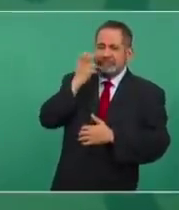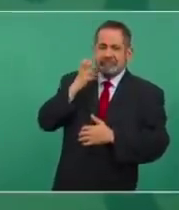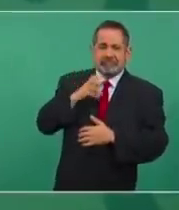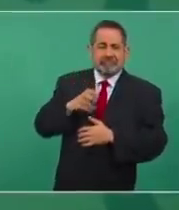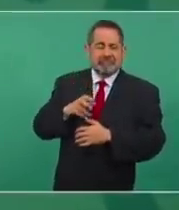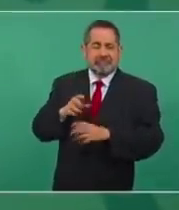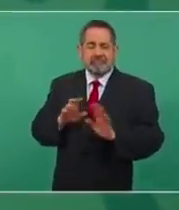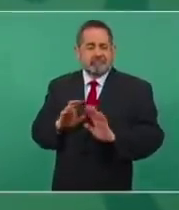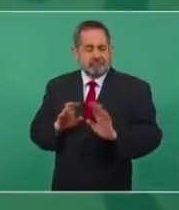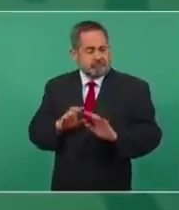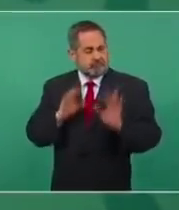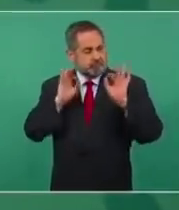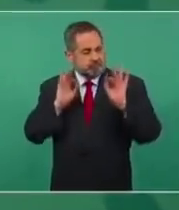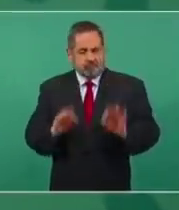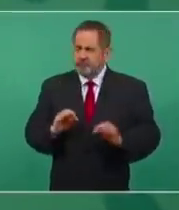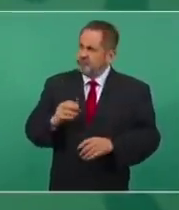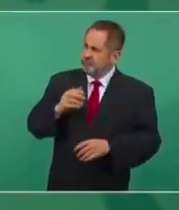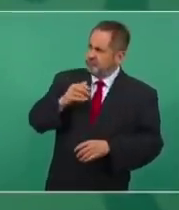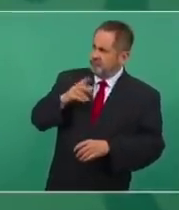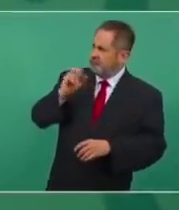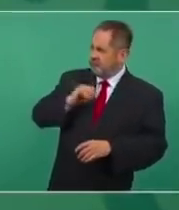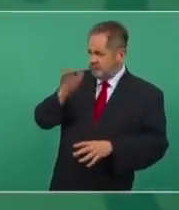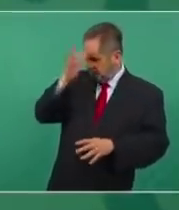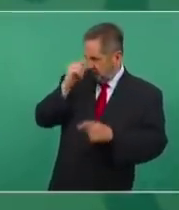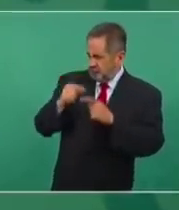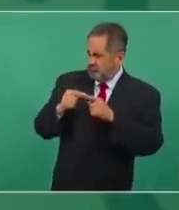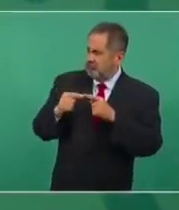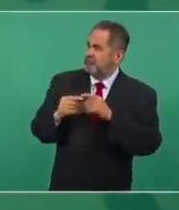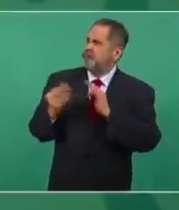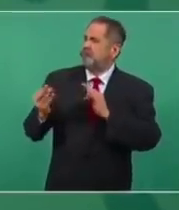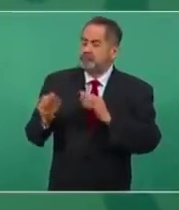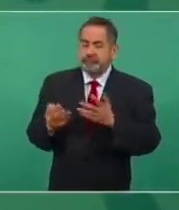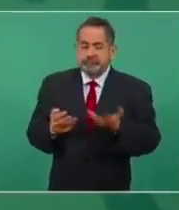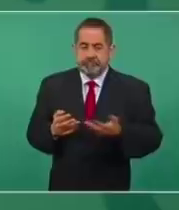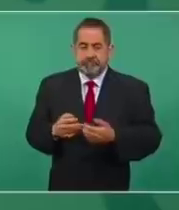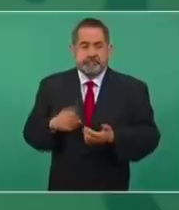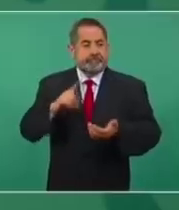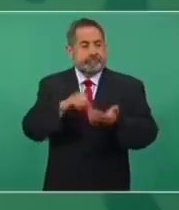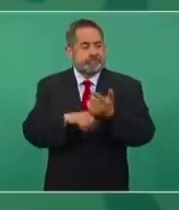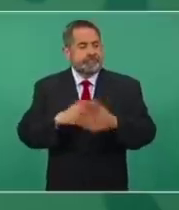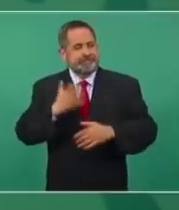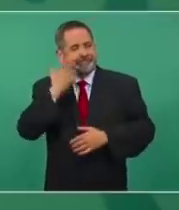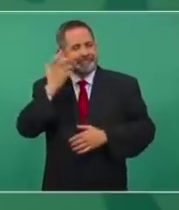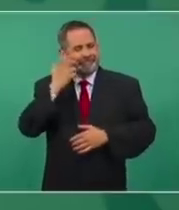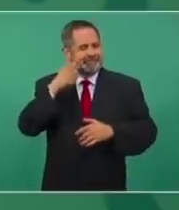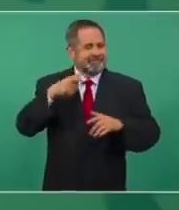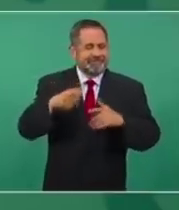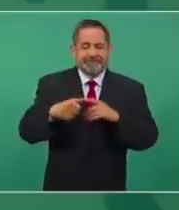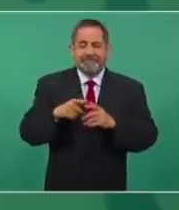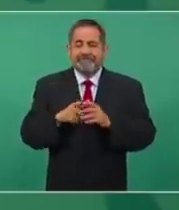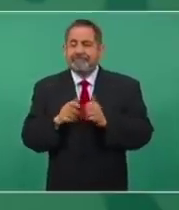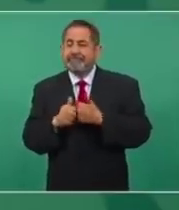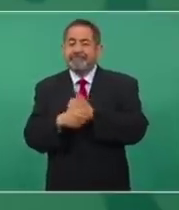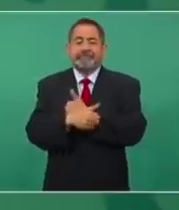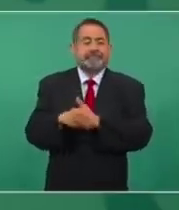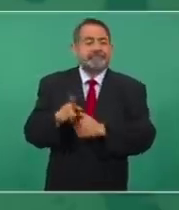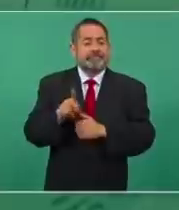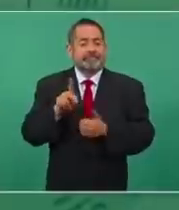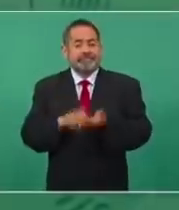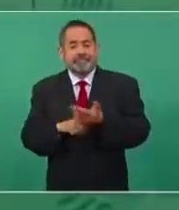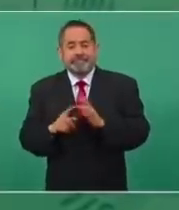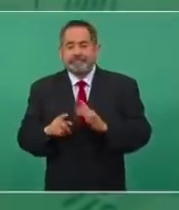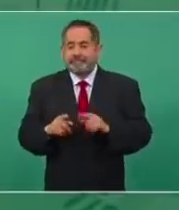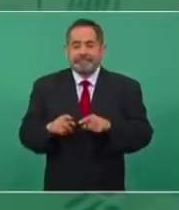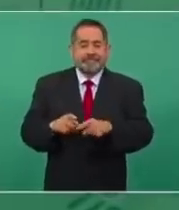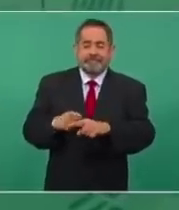El ejercicio de la política no tiene que ver con el maniqueísmo, no es de buenos